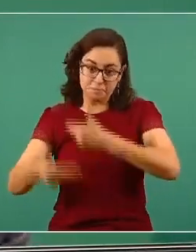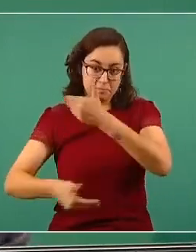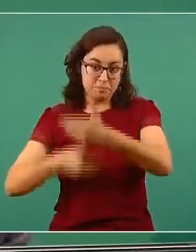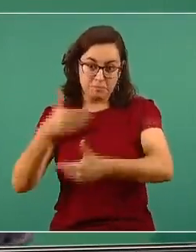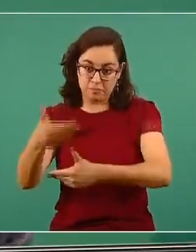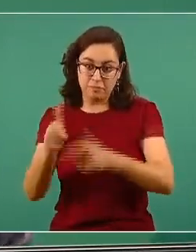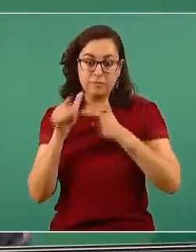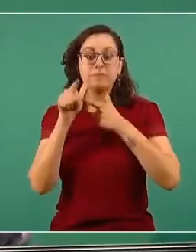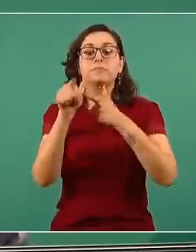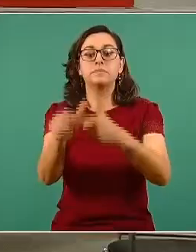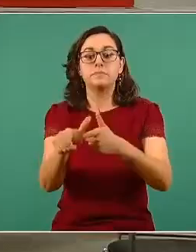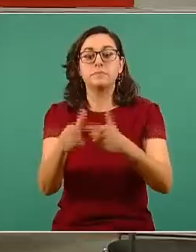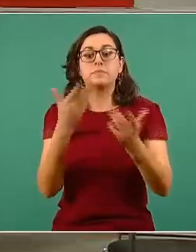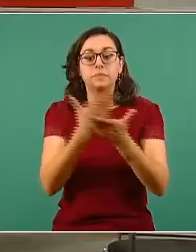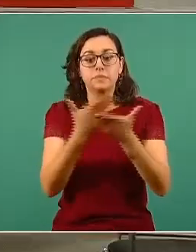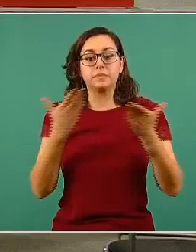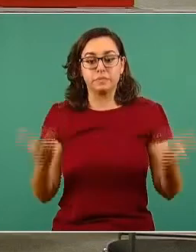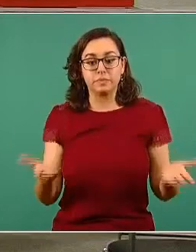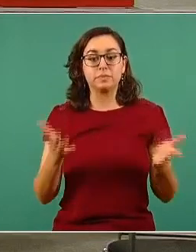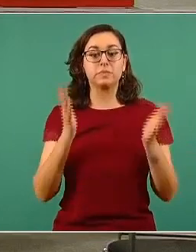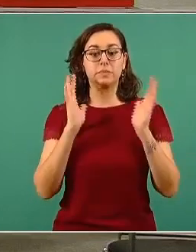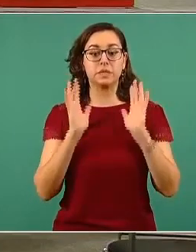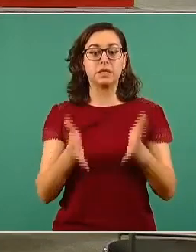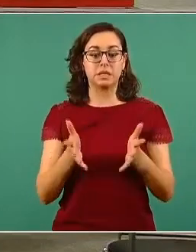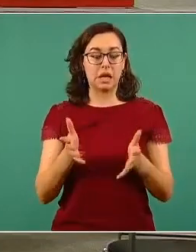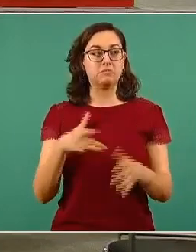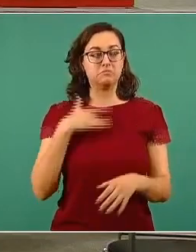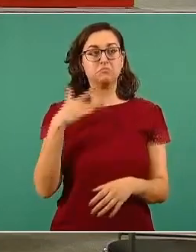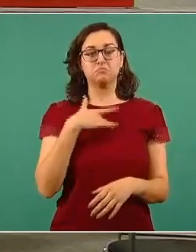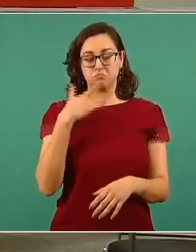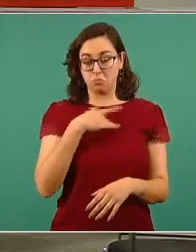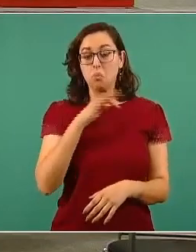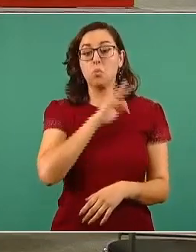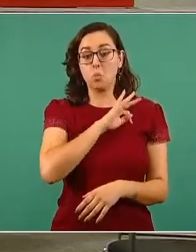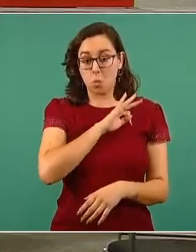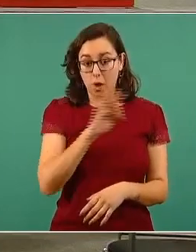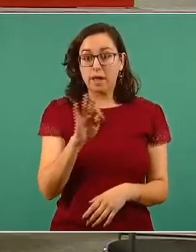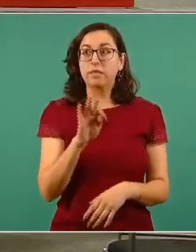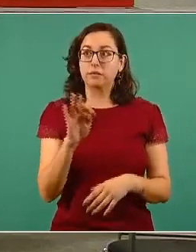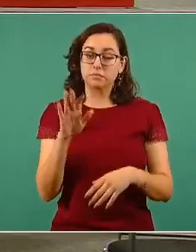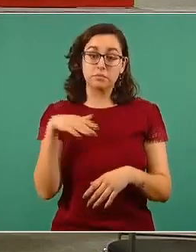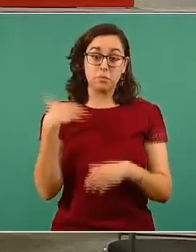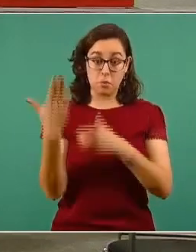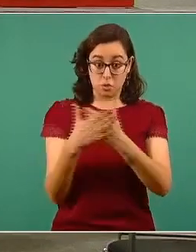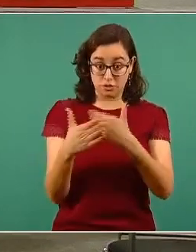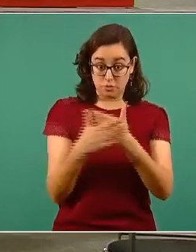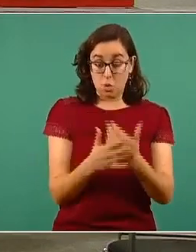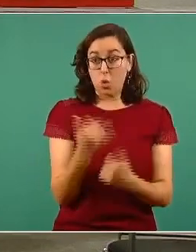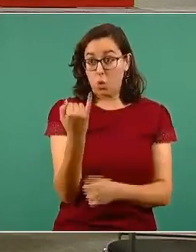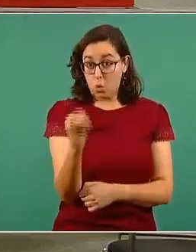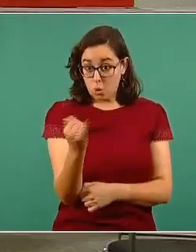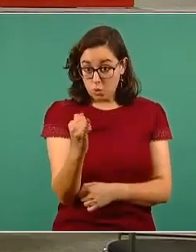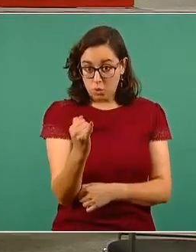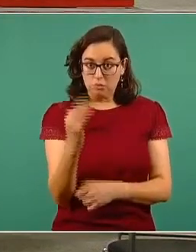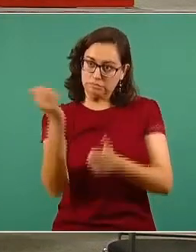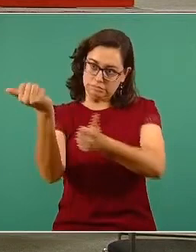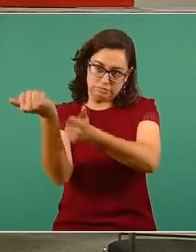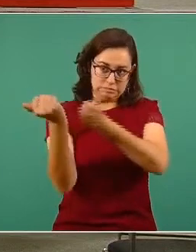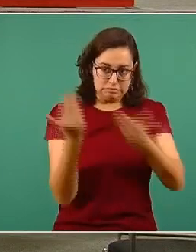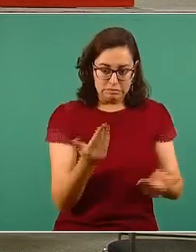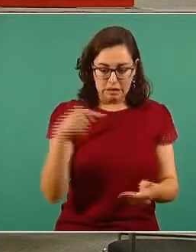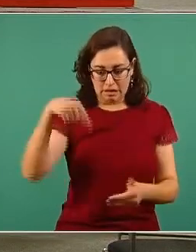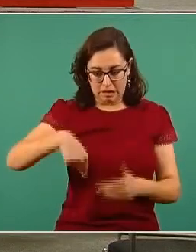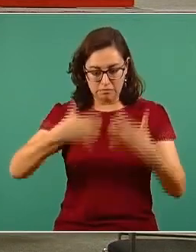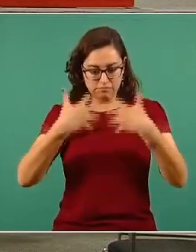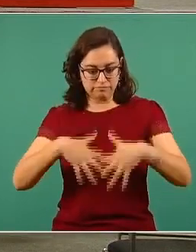México y estamos ya con una posibilidad muy cercana a que en junio se empiece a envasar